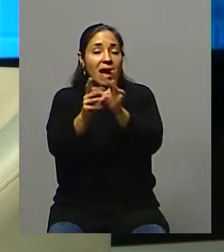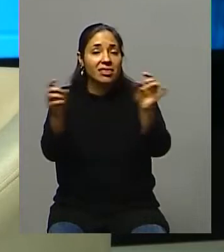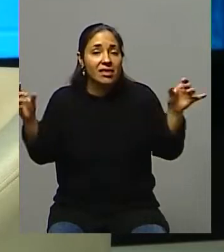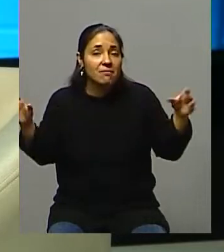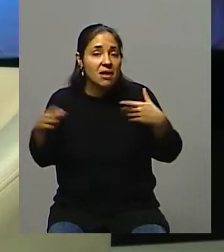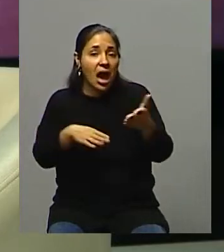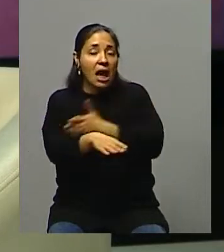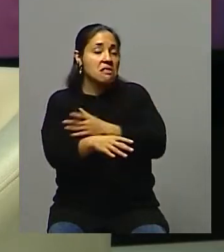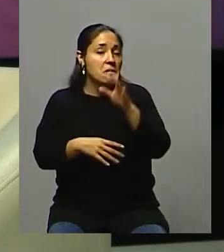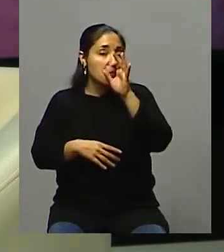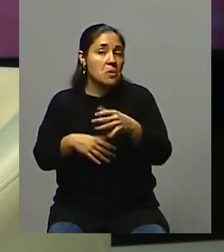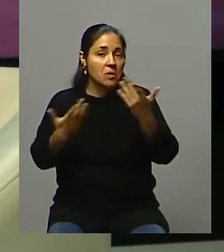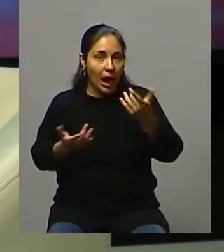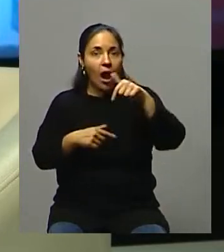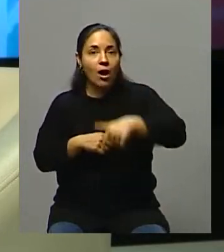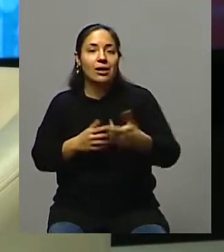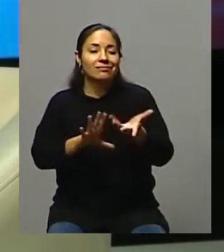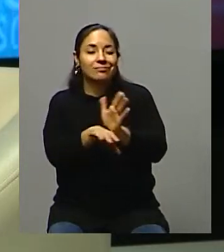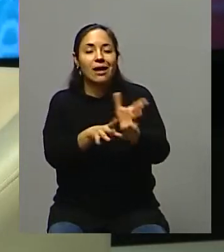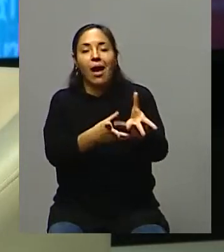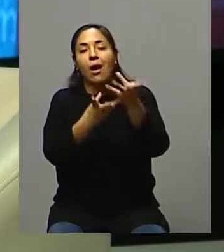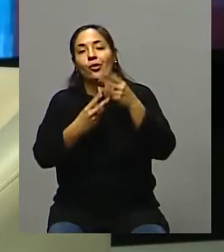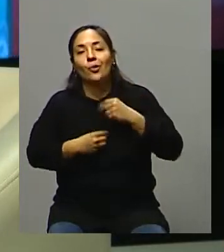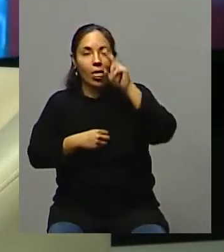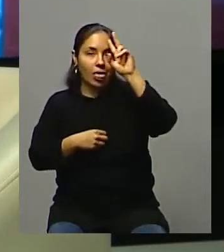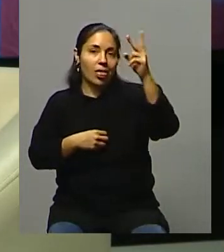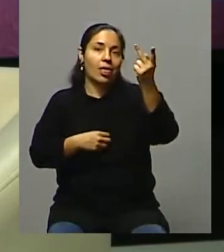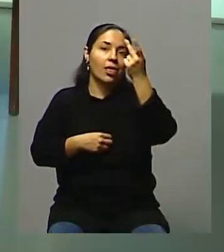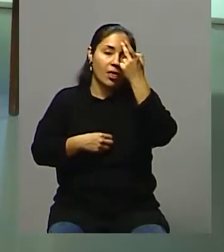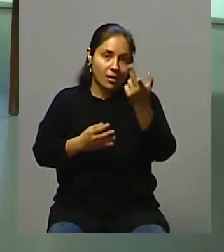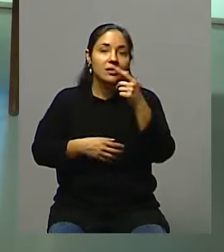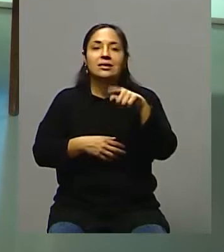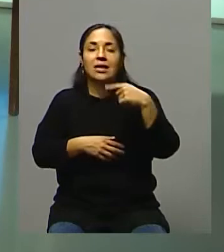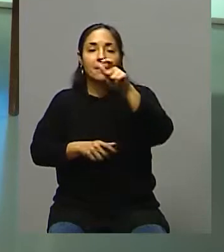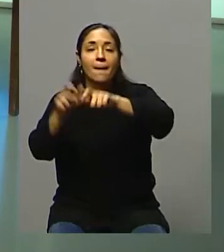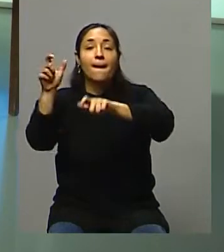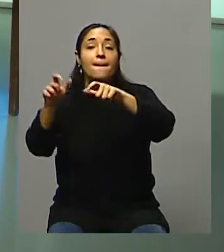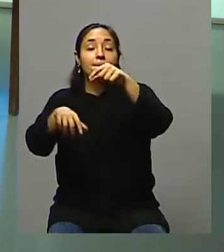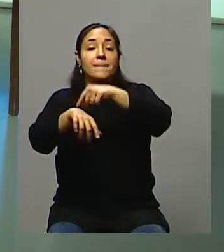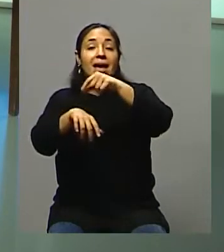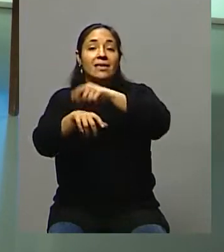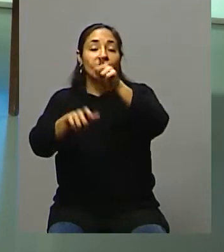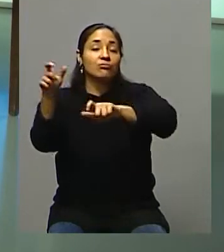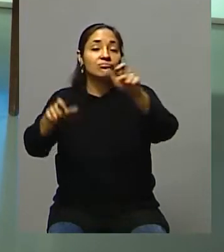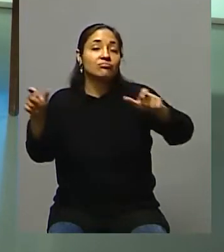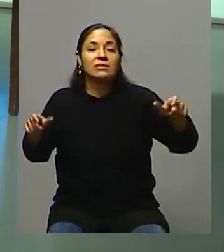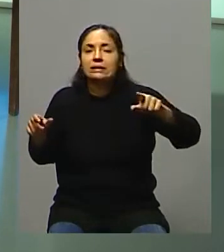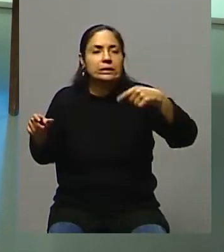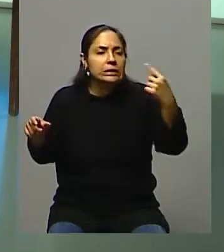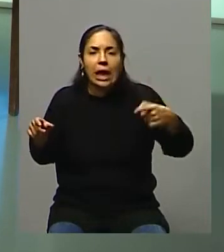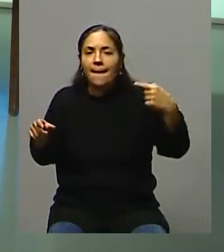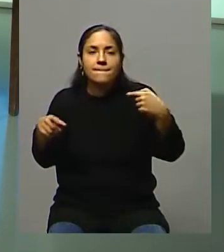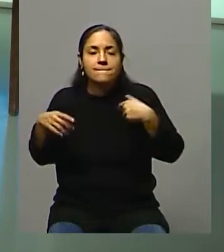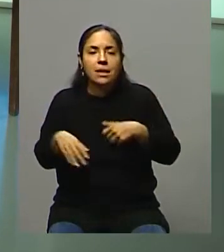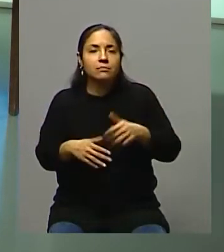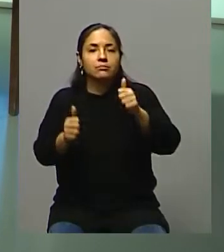a... y ahora les puedo decir que no creo que haya un médico que atienda sin barbijo en una guardia, ¿sí? Entonces... creo